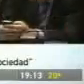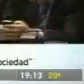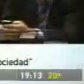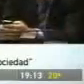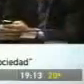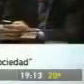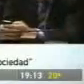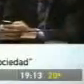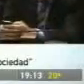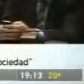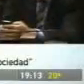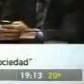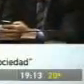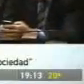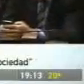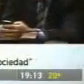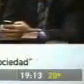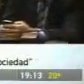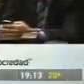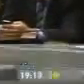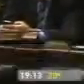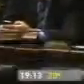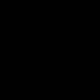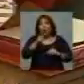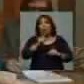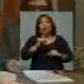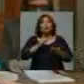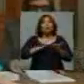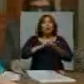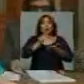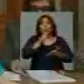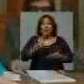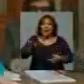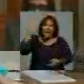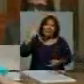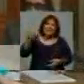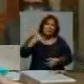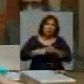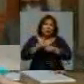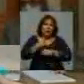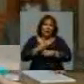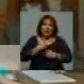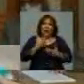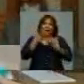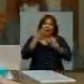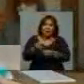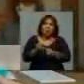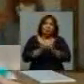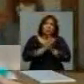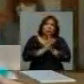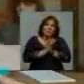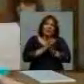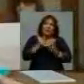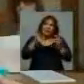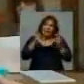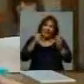siga inmovilizándonos en esta sensación de inseguridad que estamos viviendo. Y hace años que yo vengo apoyando a este señor para que lo haga,